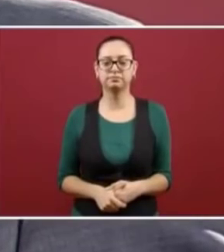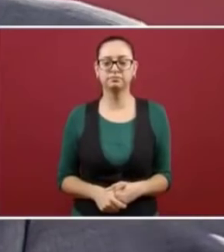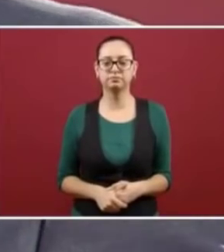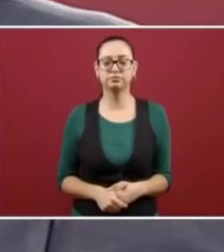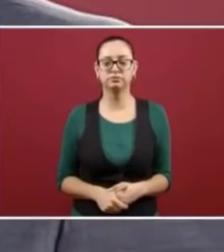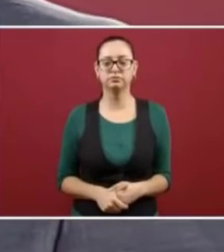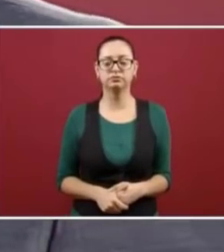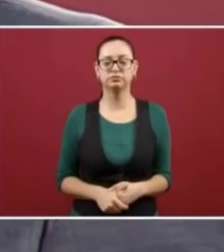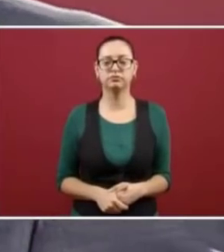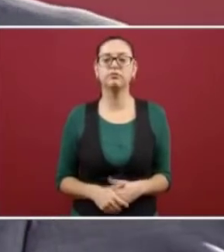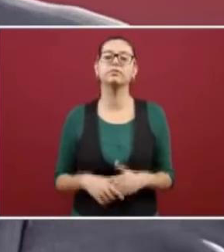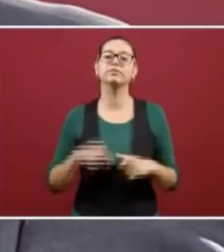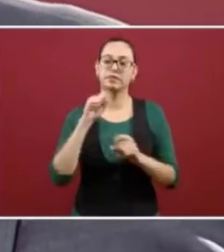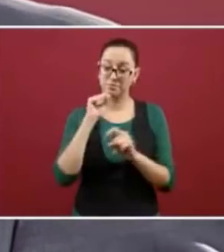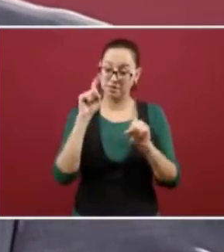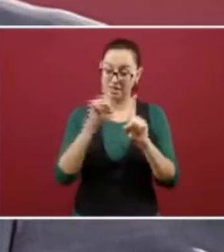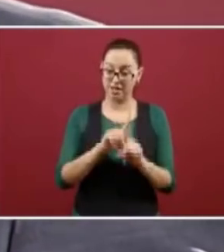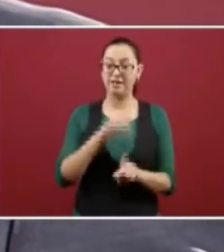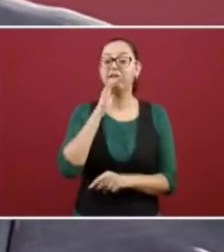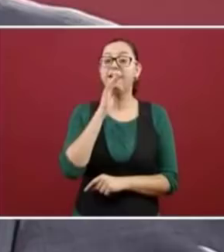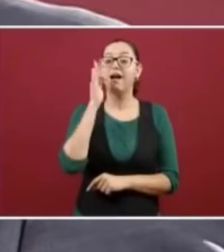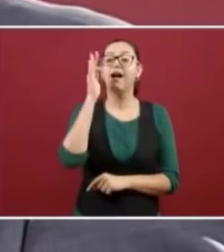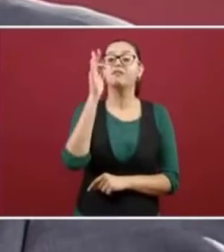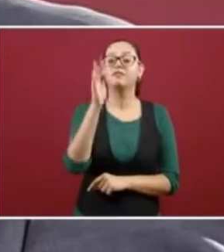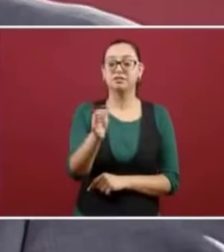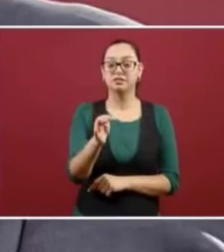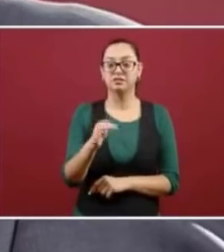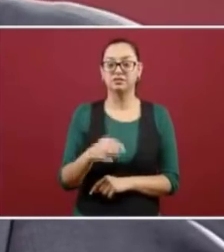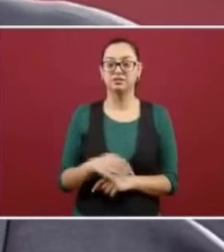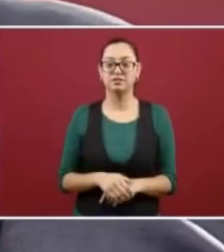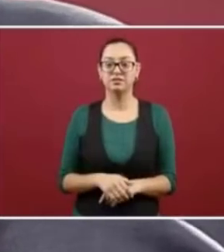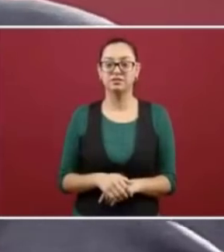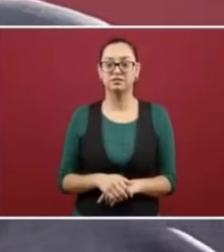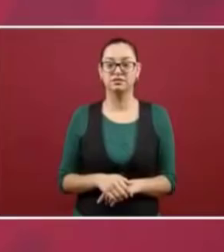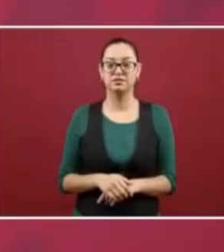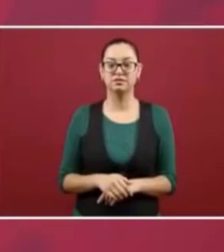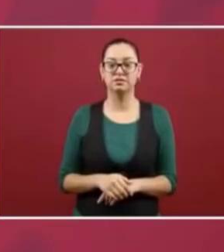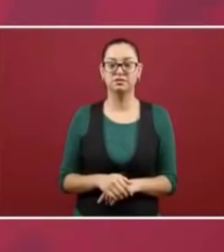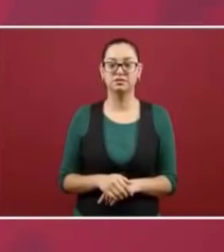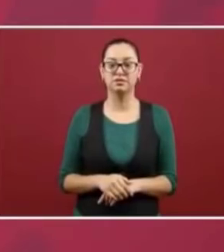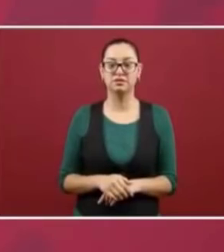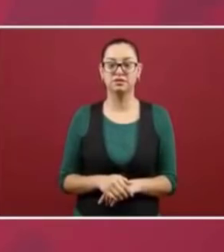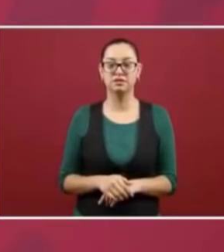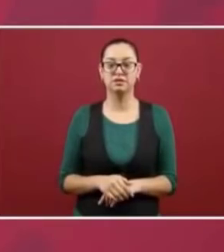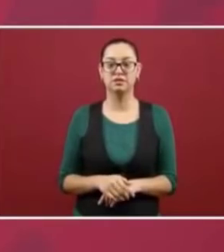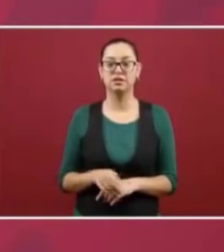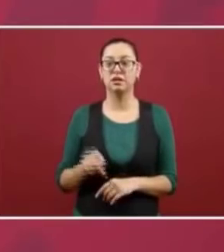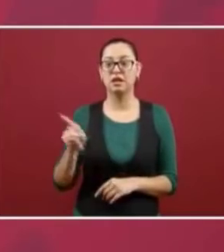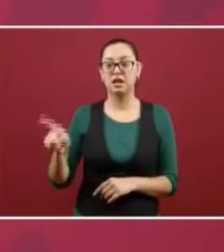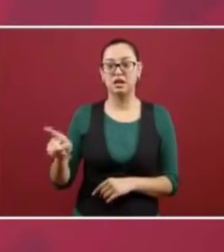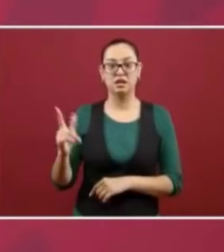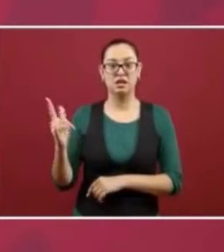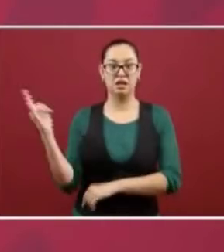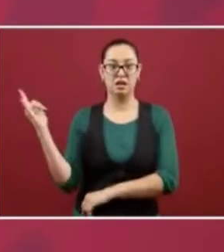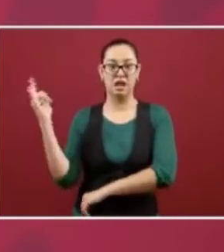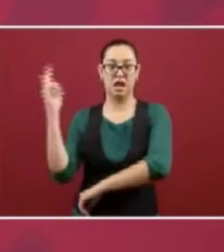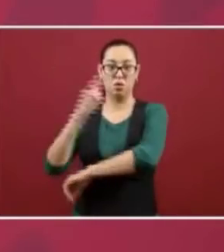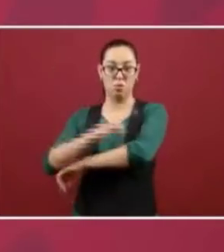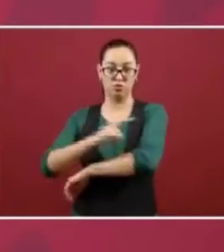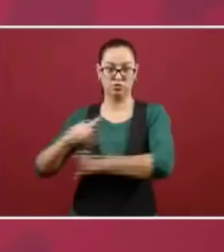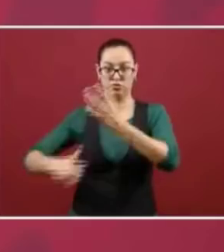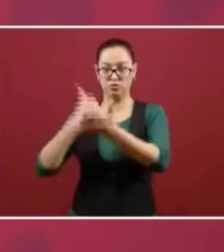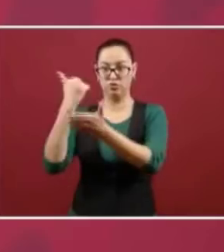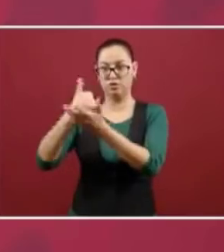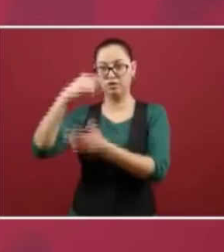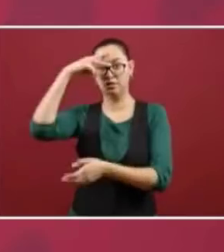y les adelantamos que vamos a resolver el problema de la saturación del actual aeropuerto en tres años